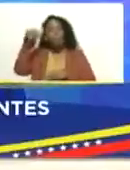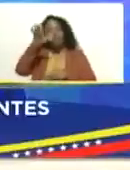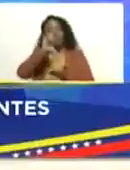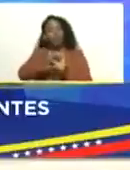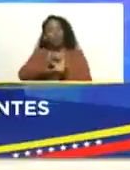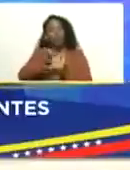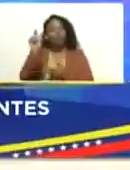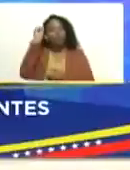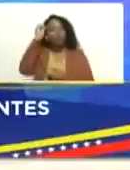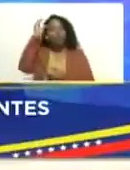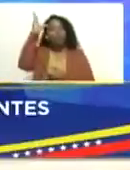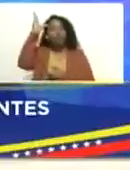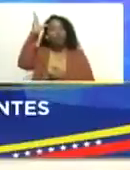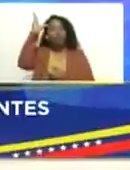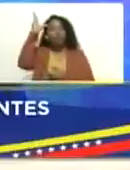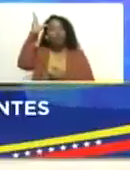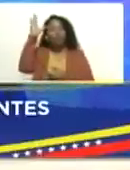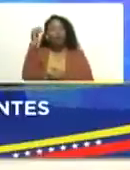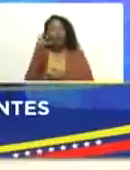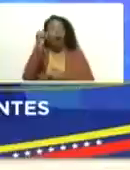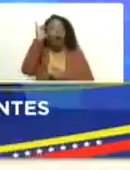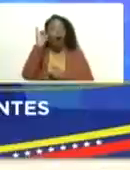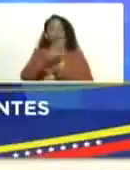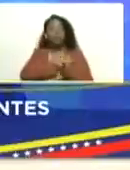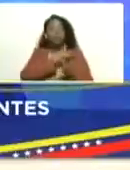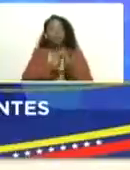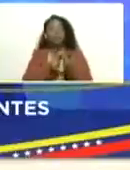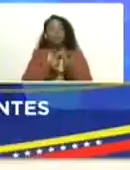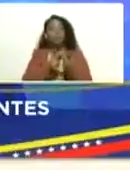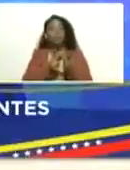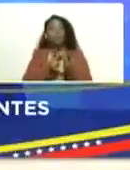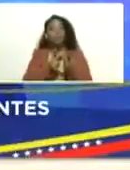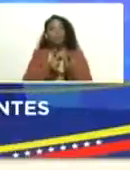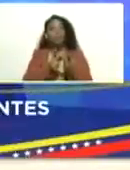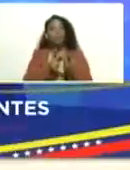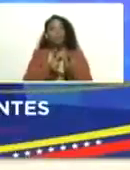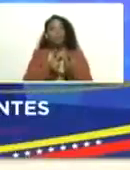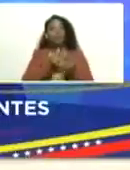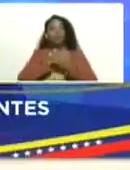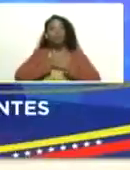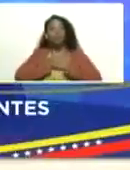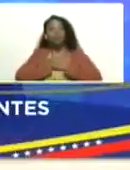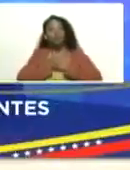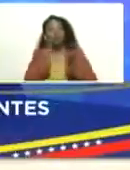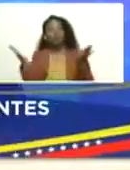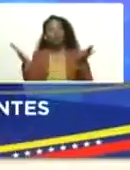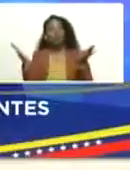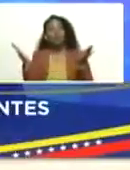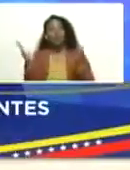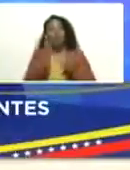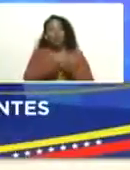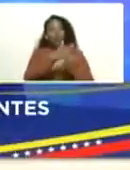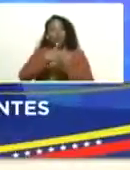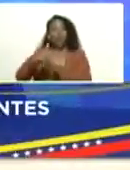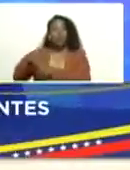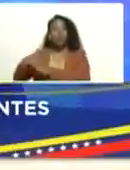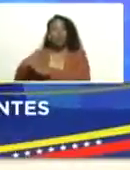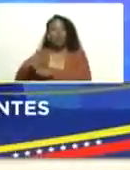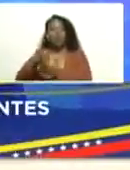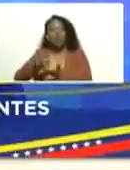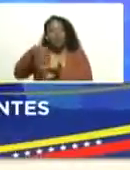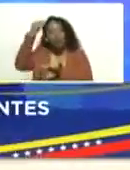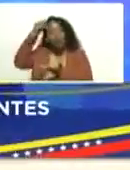Esas capacidades, tenemos la voluntad a ofrecer y compartir esas capacidades y